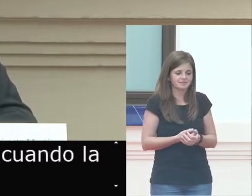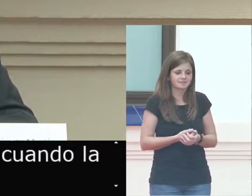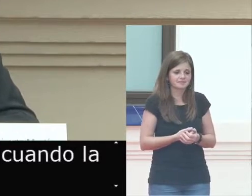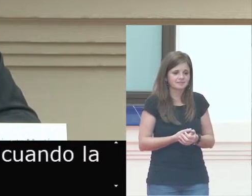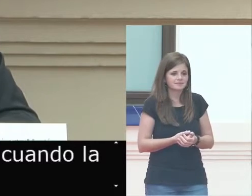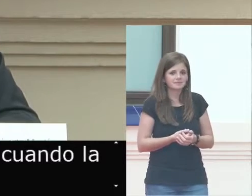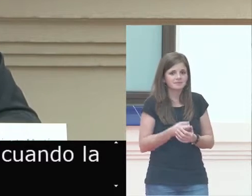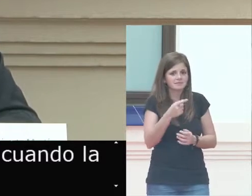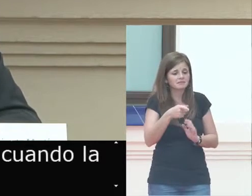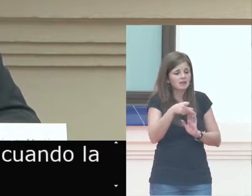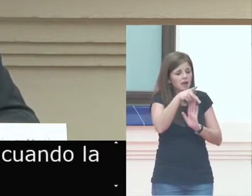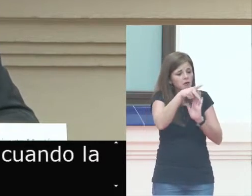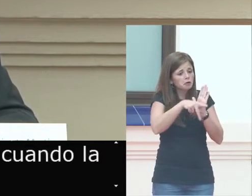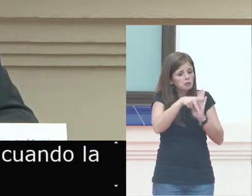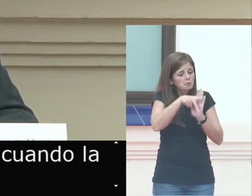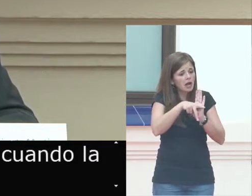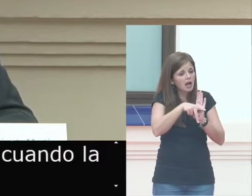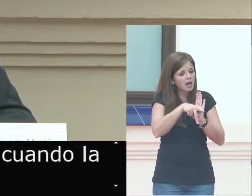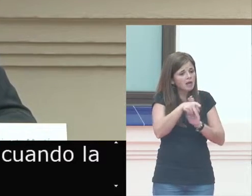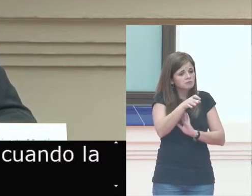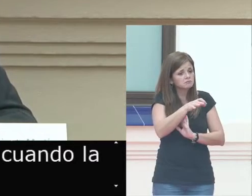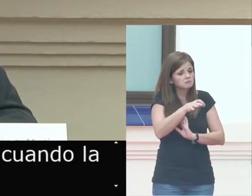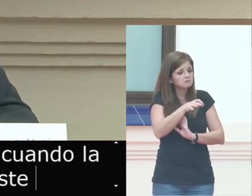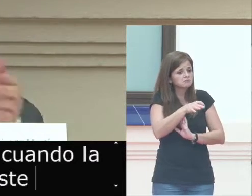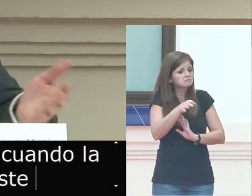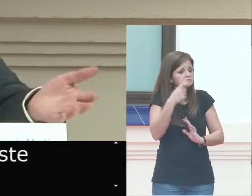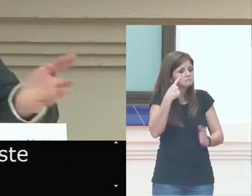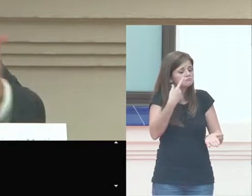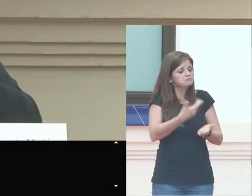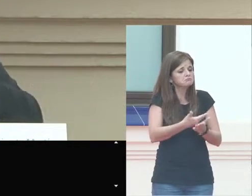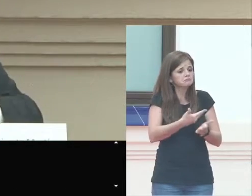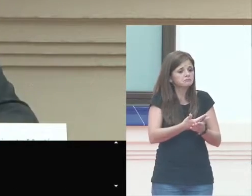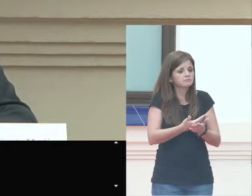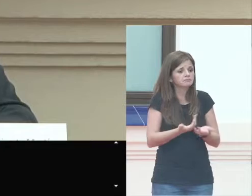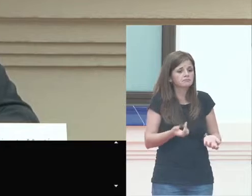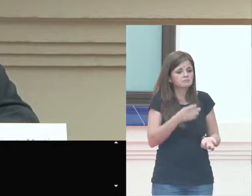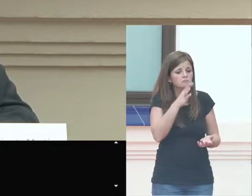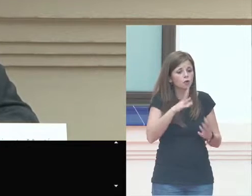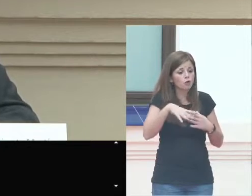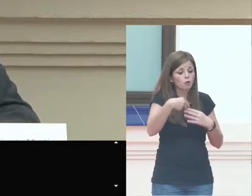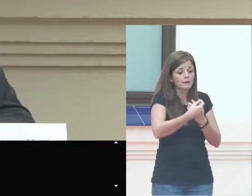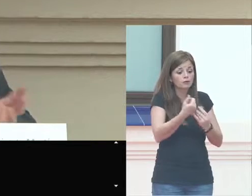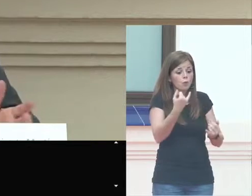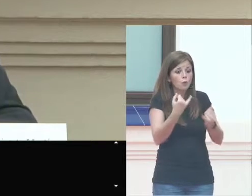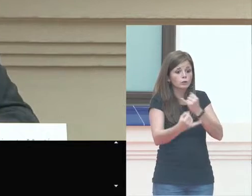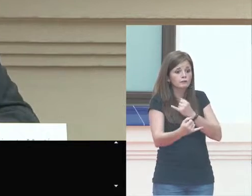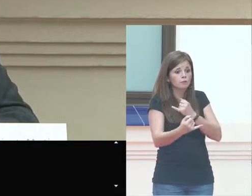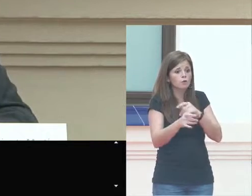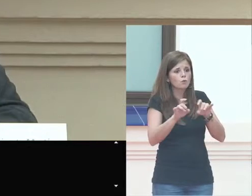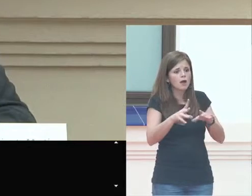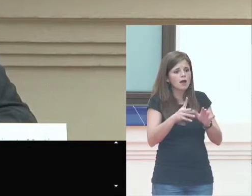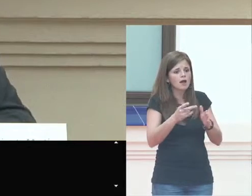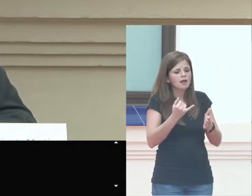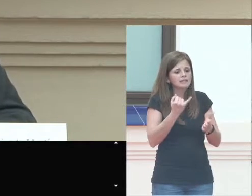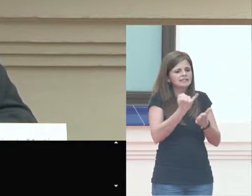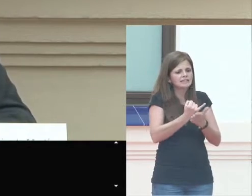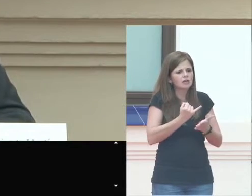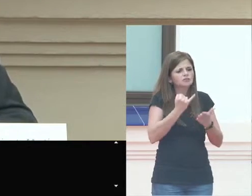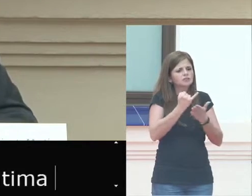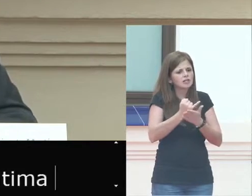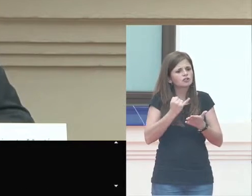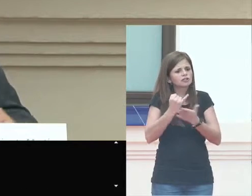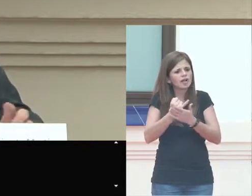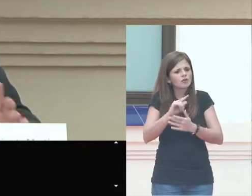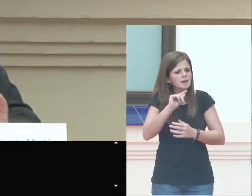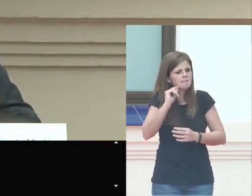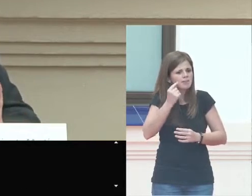Y es una norma muy verificable, porque la última parte del documento está llena de los ensayos, inspecciones,